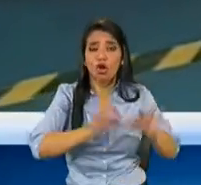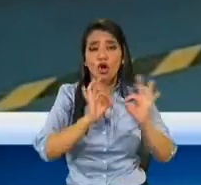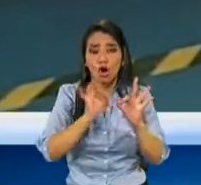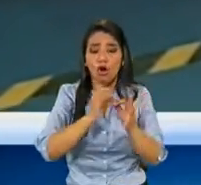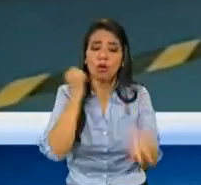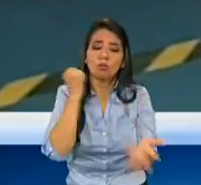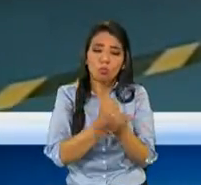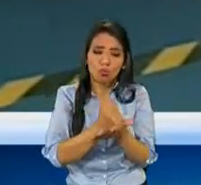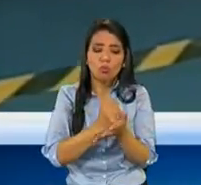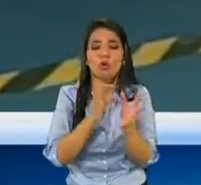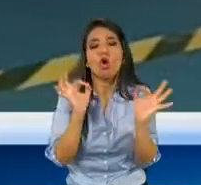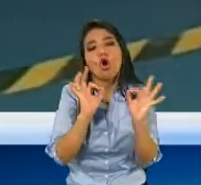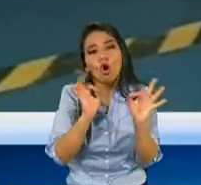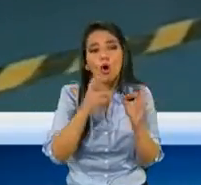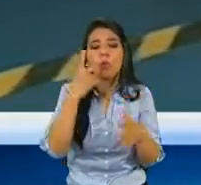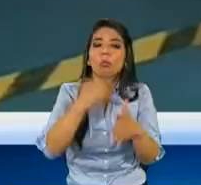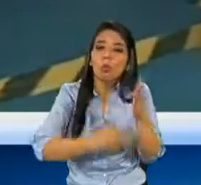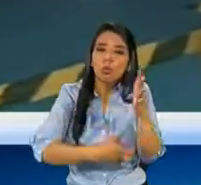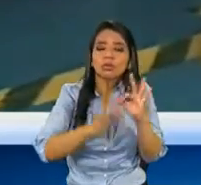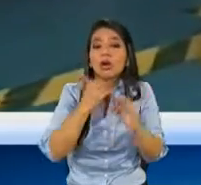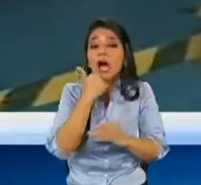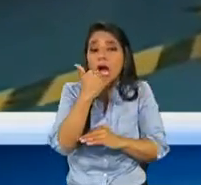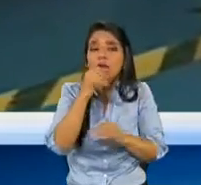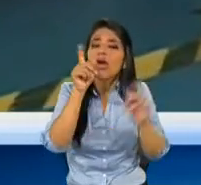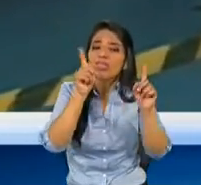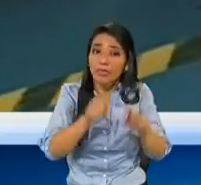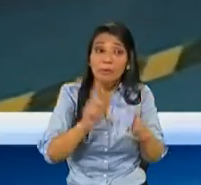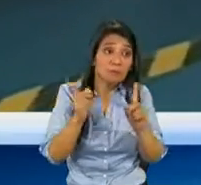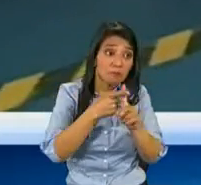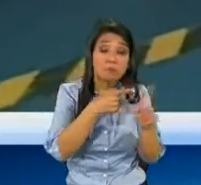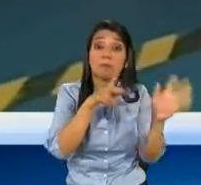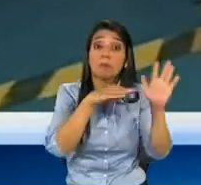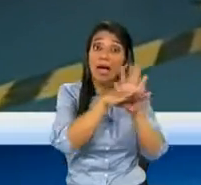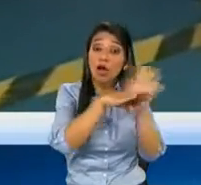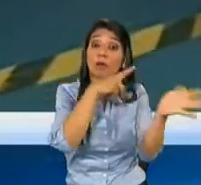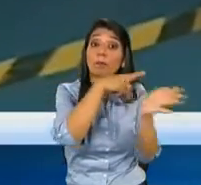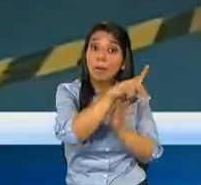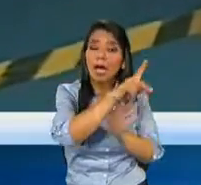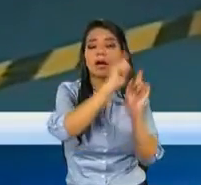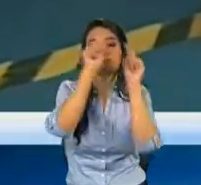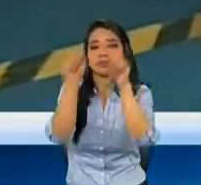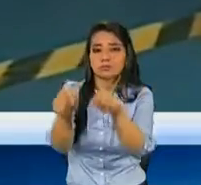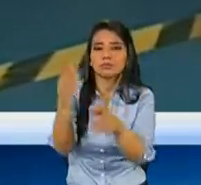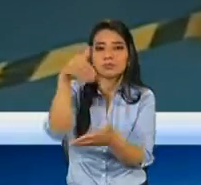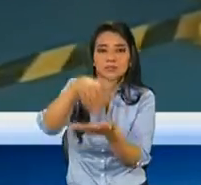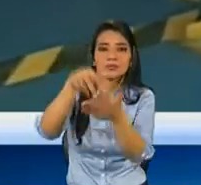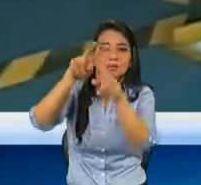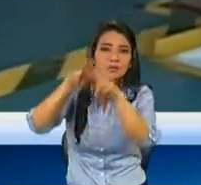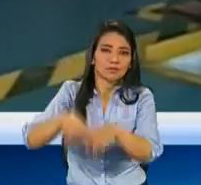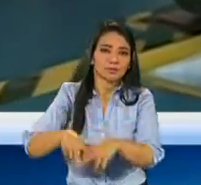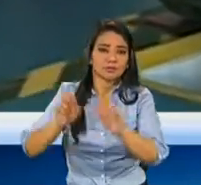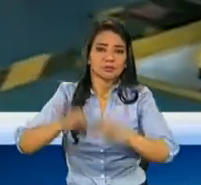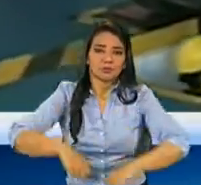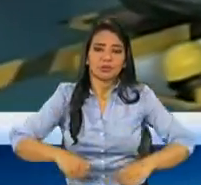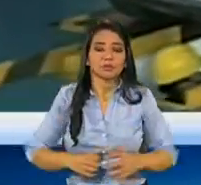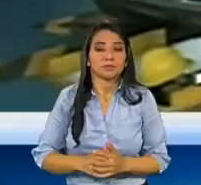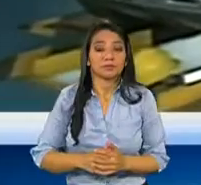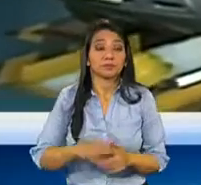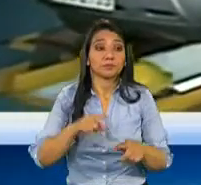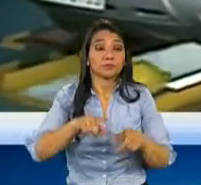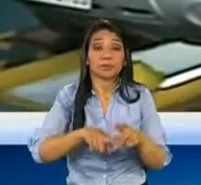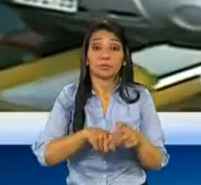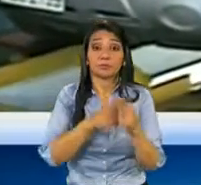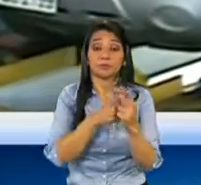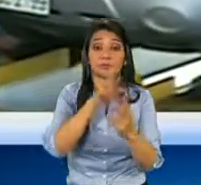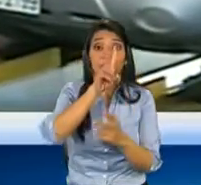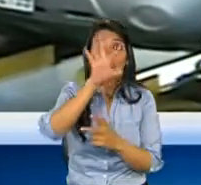por ordenanzas así como también cualquier otro otro valor que corresponde a la matriculación para que un poco conozca la ciudadanía este tiempo desde el 29 de